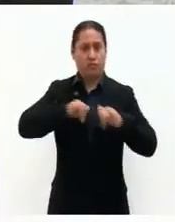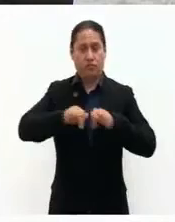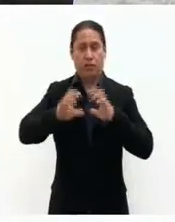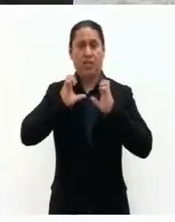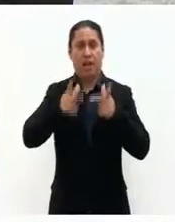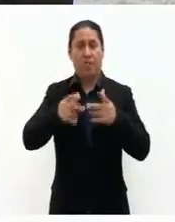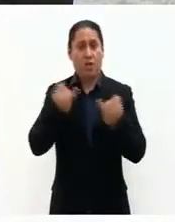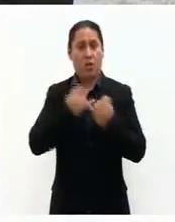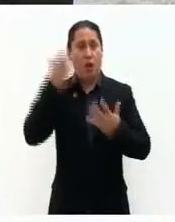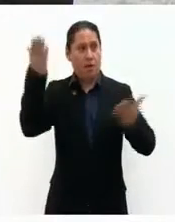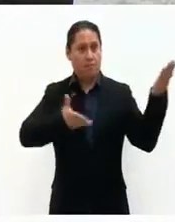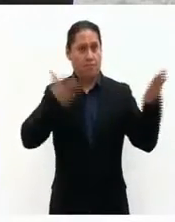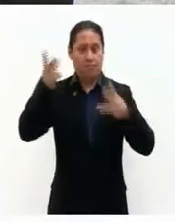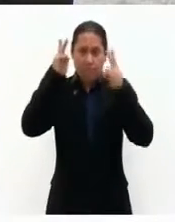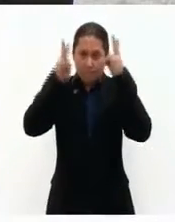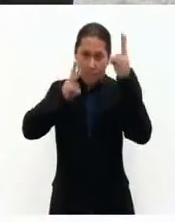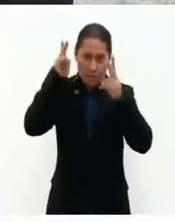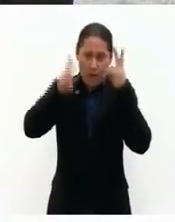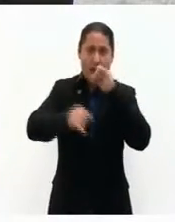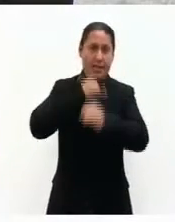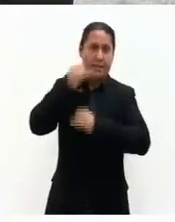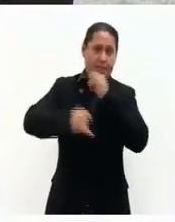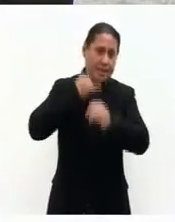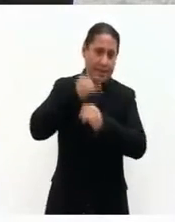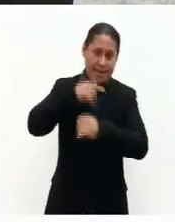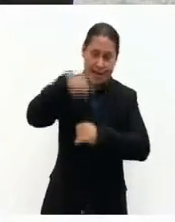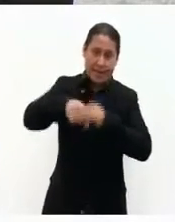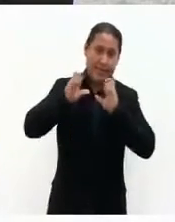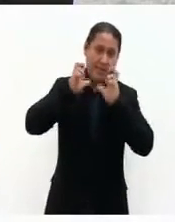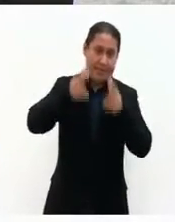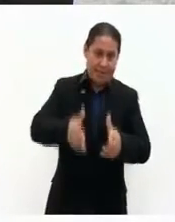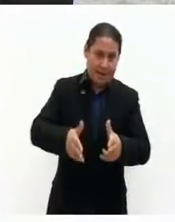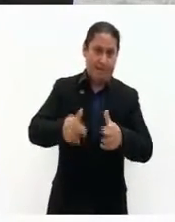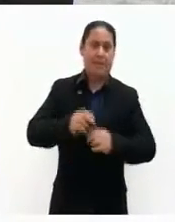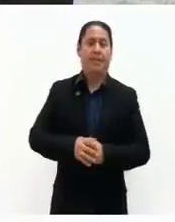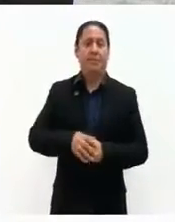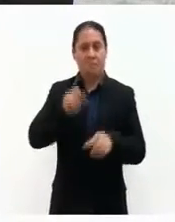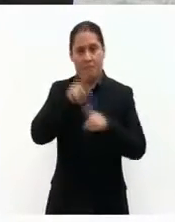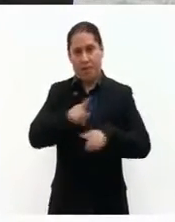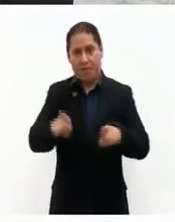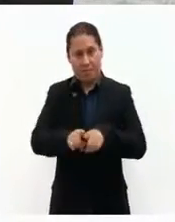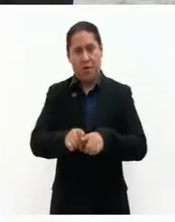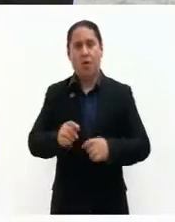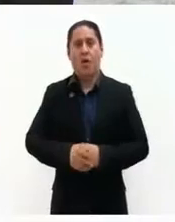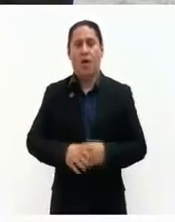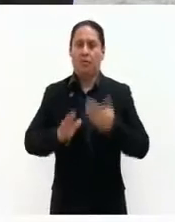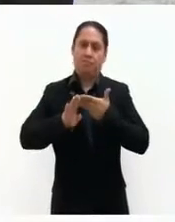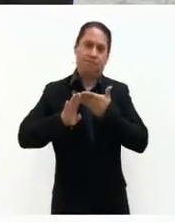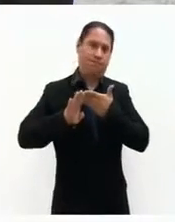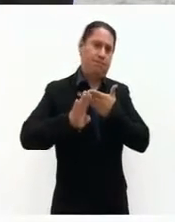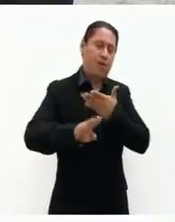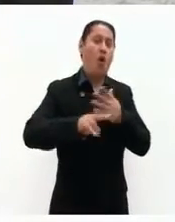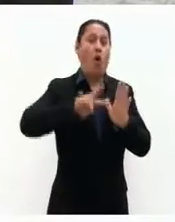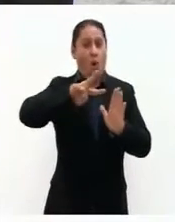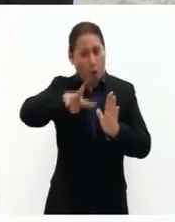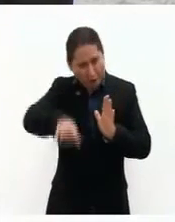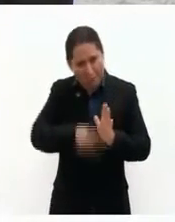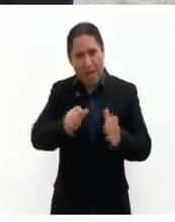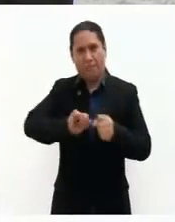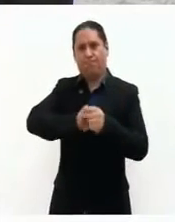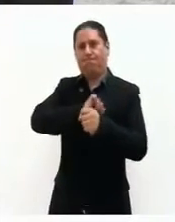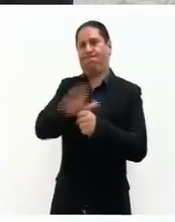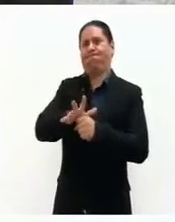visitantes locales, nacionales e internacionales que llegan a Chiapas, y al mismo tiempo evitar una nueva ola de contagios